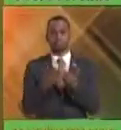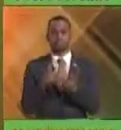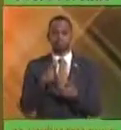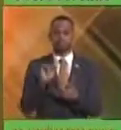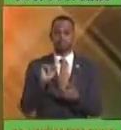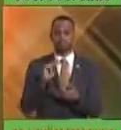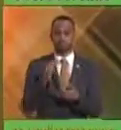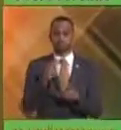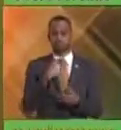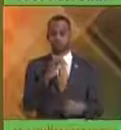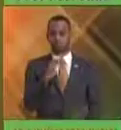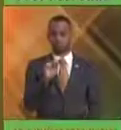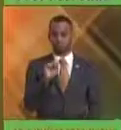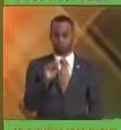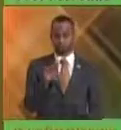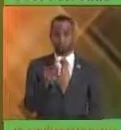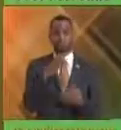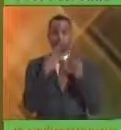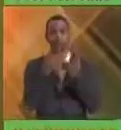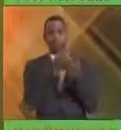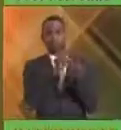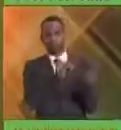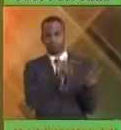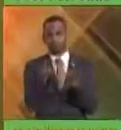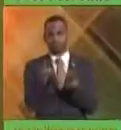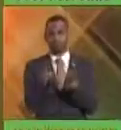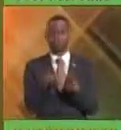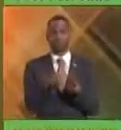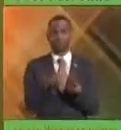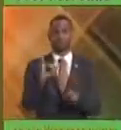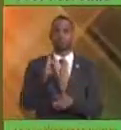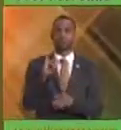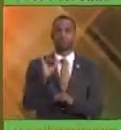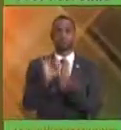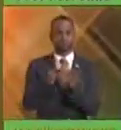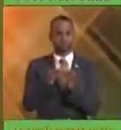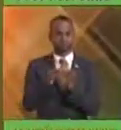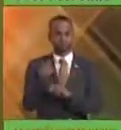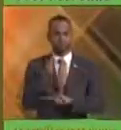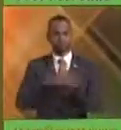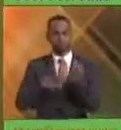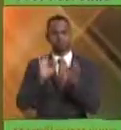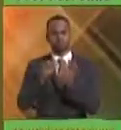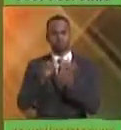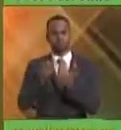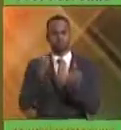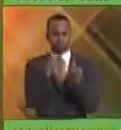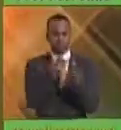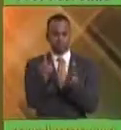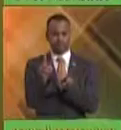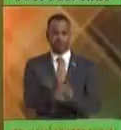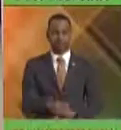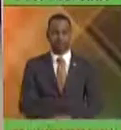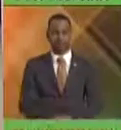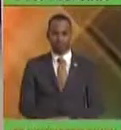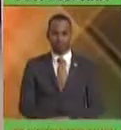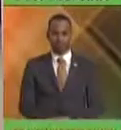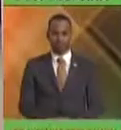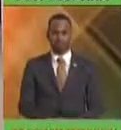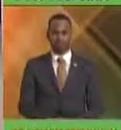root gracias a ustedes por estar con nosotros ahí gracias a ayuda del mercado que está traduciendo todo esto gracias